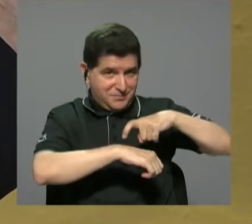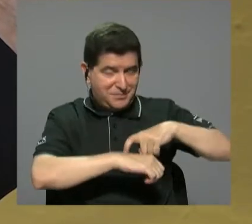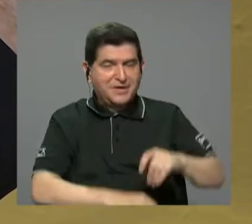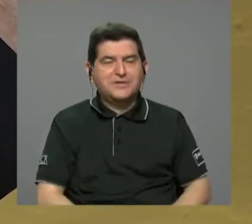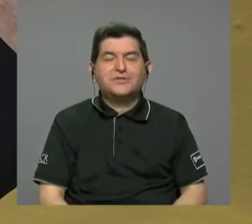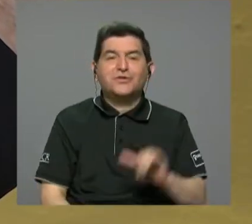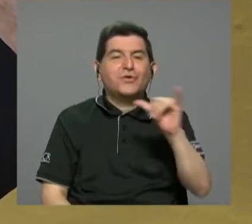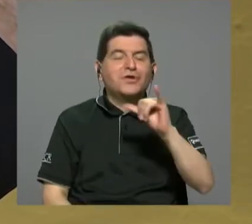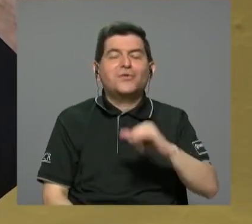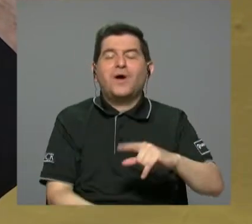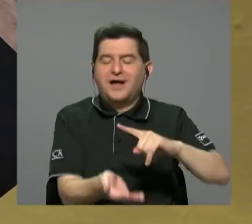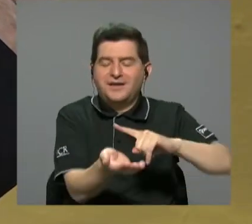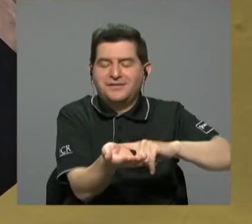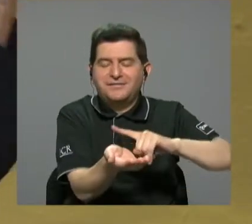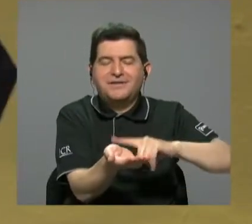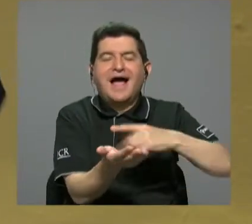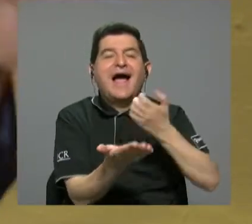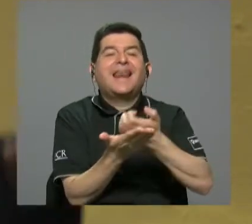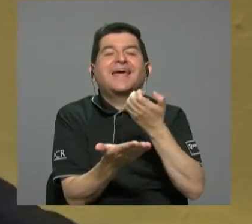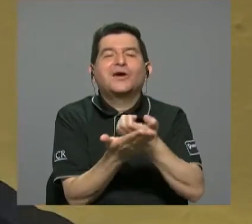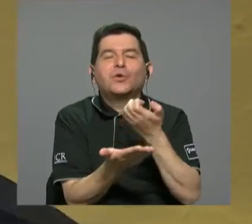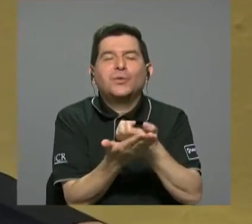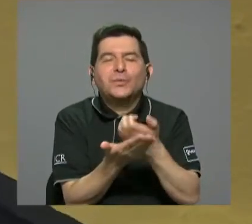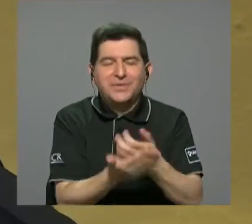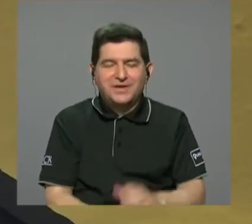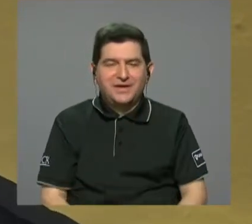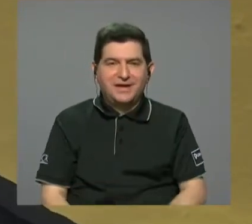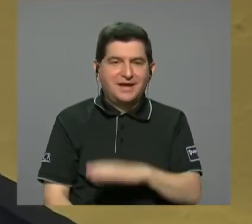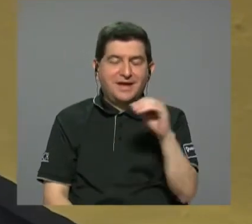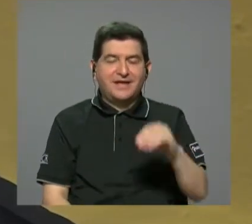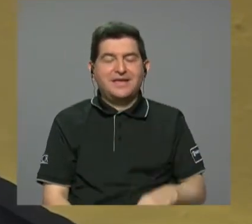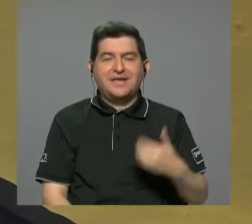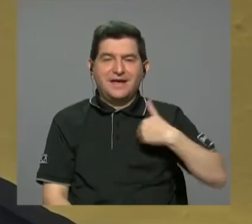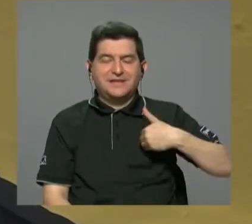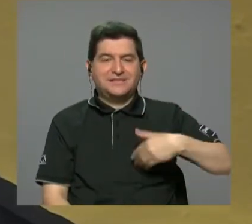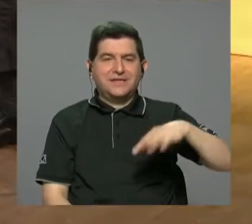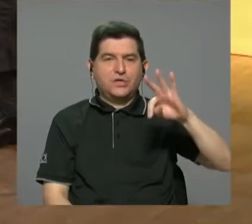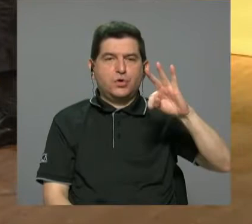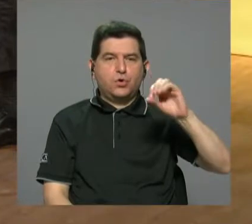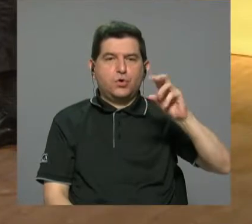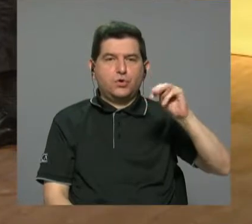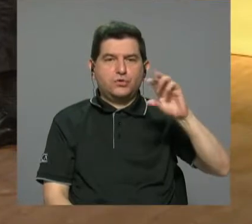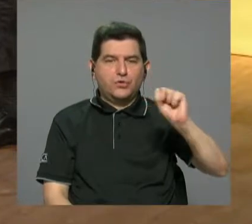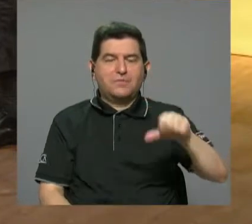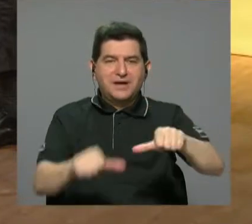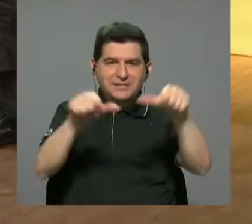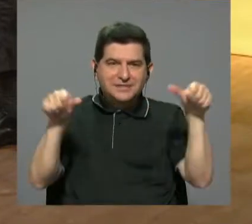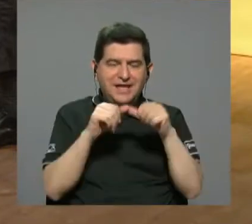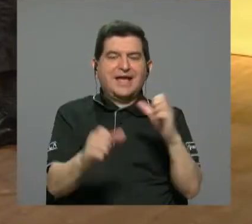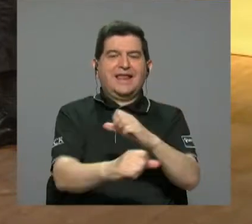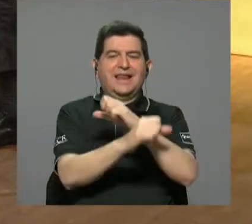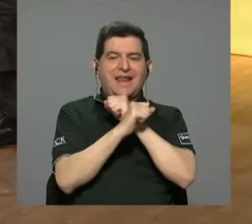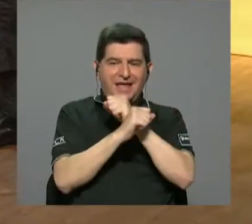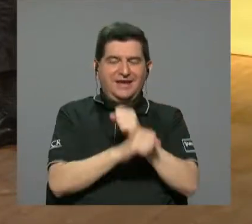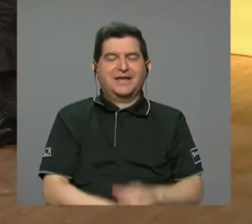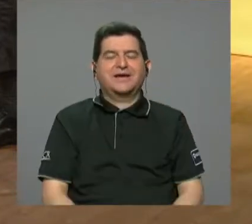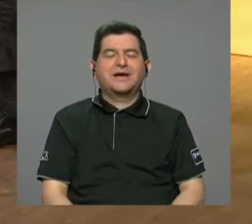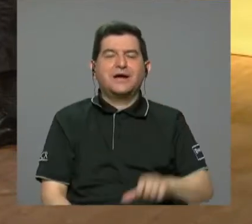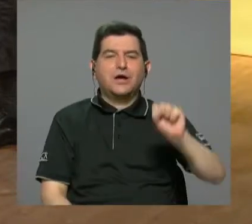los signos vitales de la economía, y en particular don Tomás está a cargo del ámbito de los seguros, de la